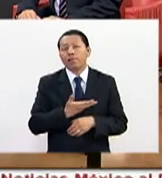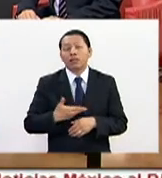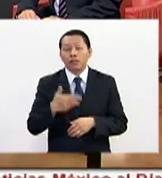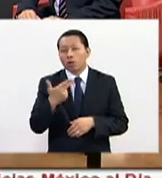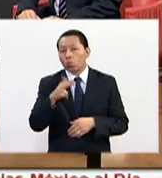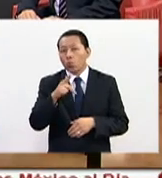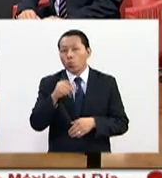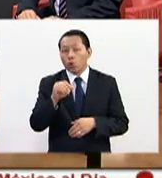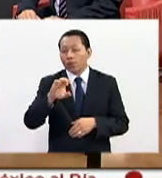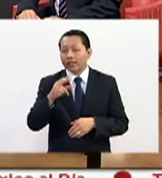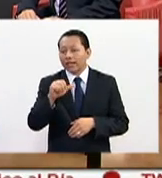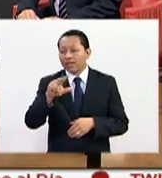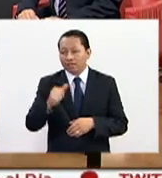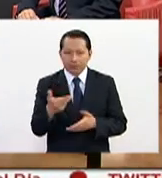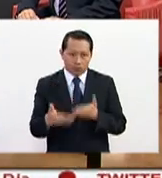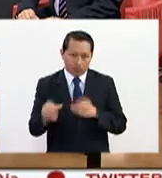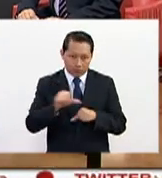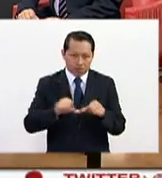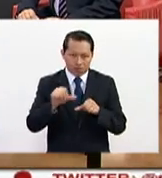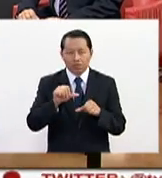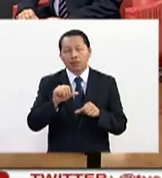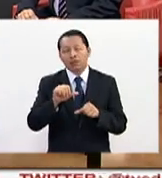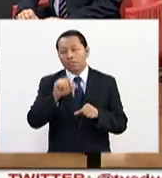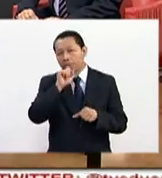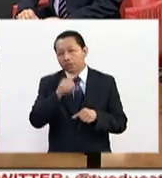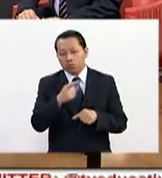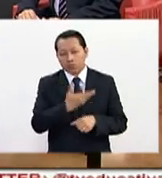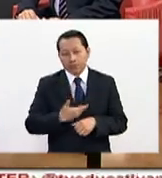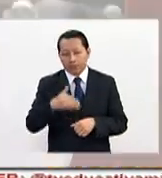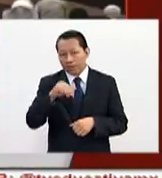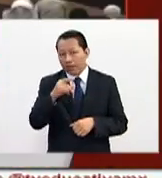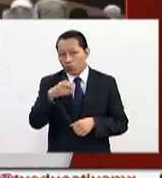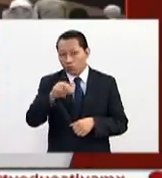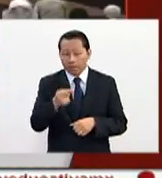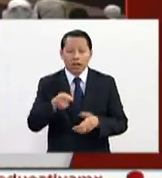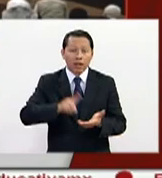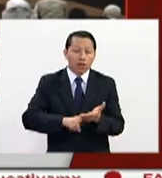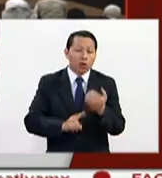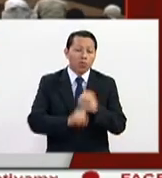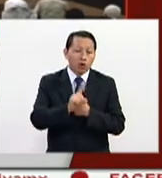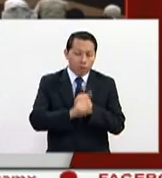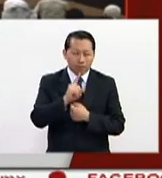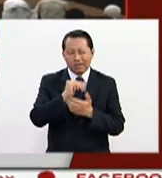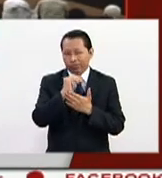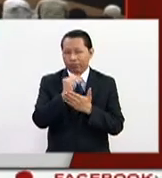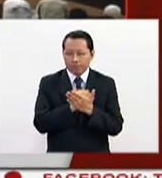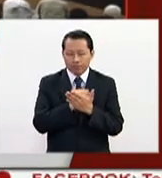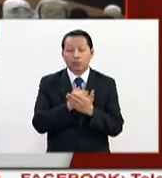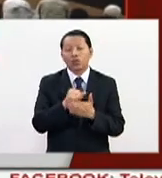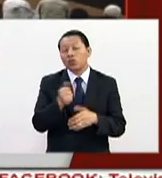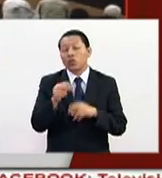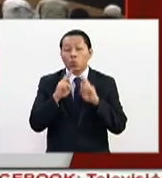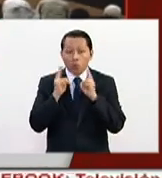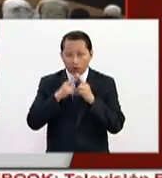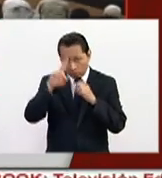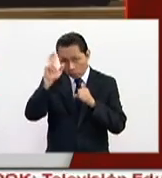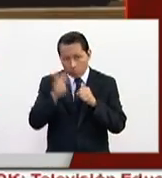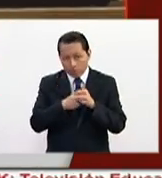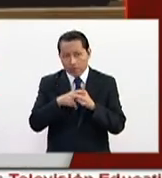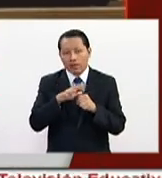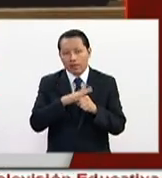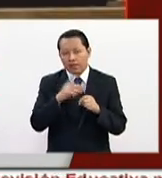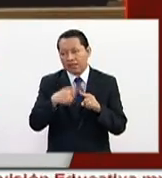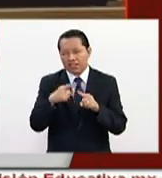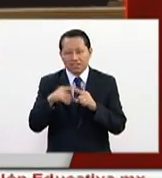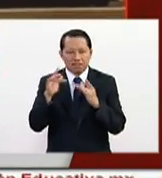que pues actualmente con el presidente Maduro sí continúa, pero por los problemas internos de Venezuela se ha visto disminuida. También con la Unión Europea se tienen